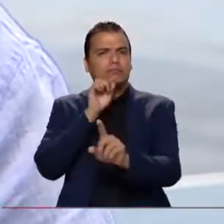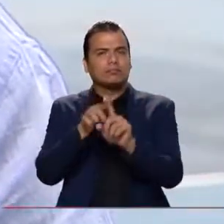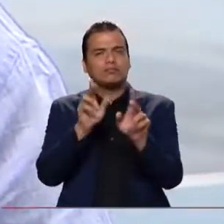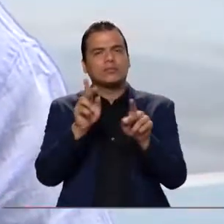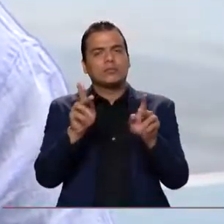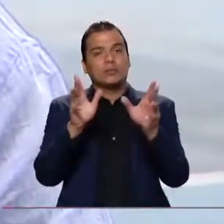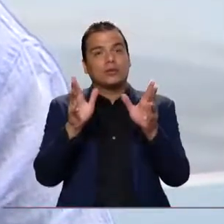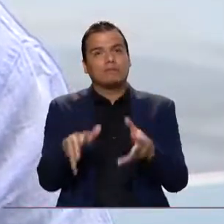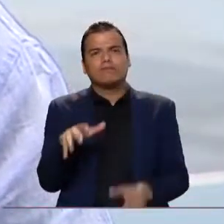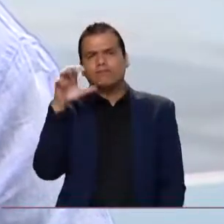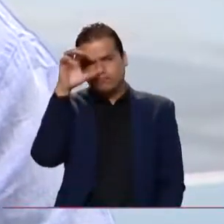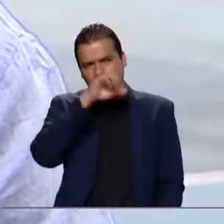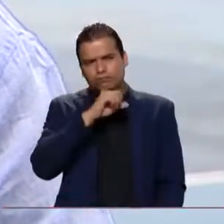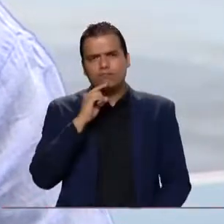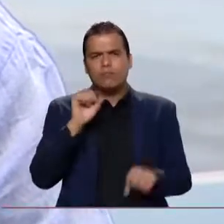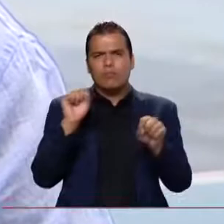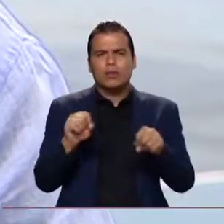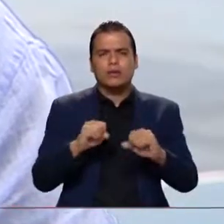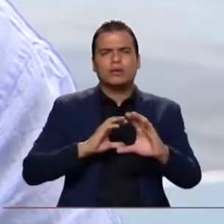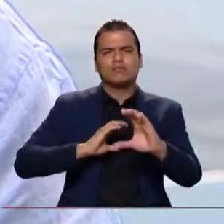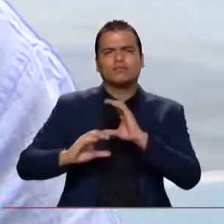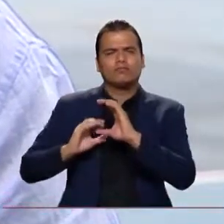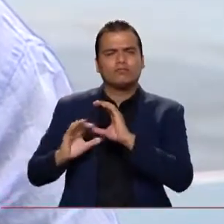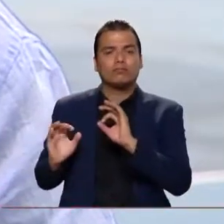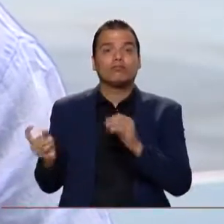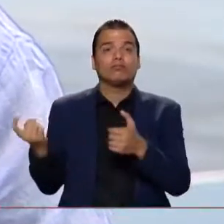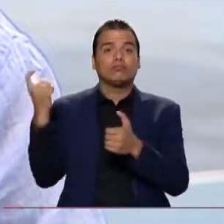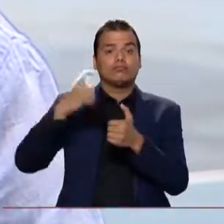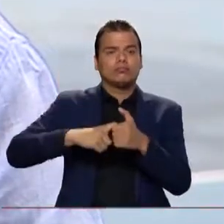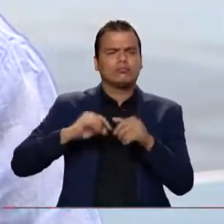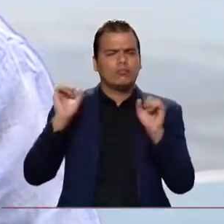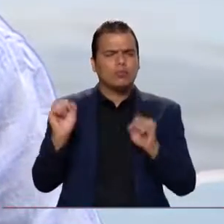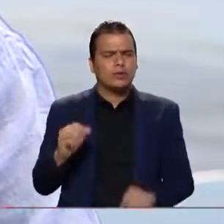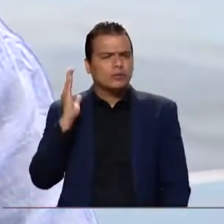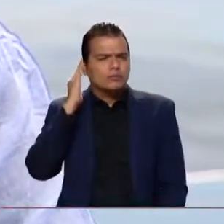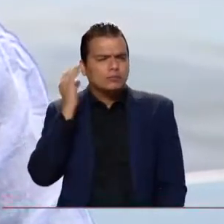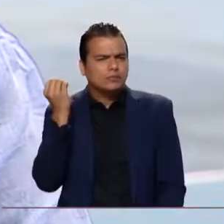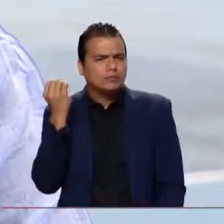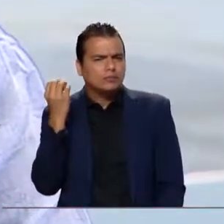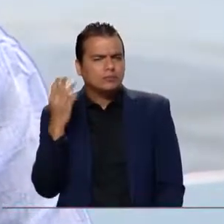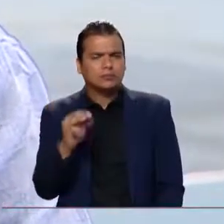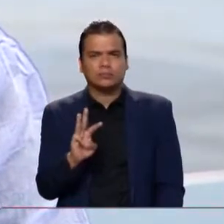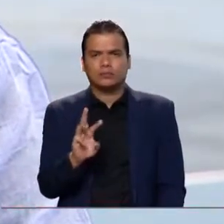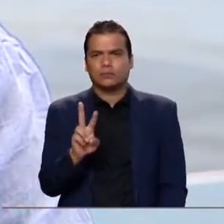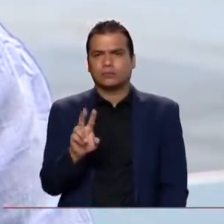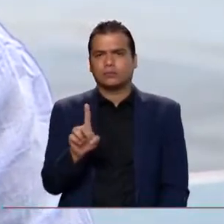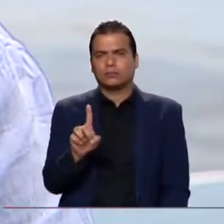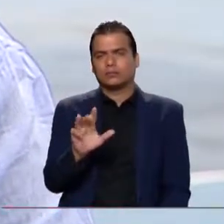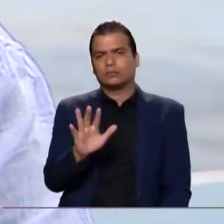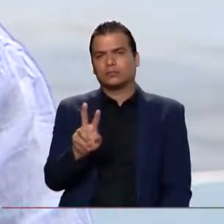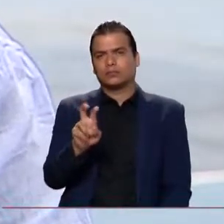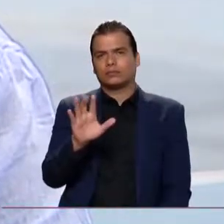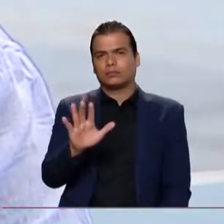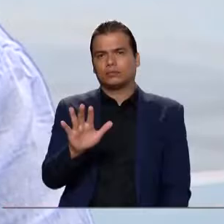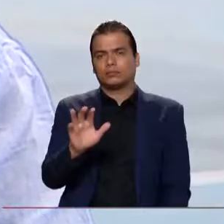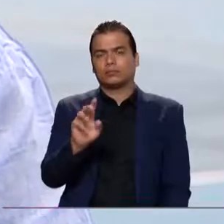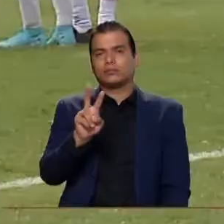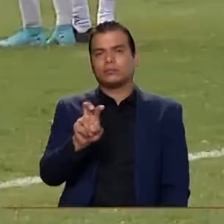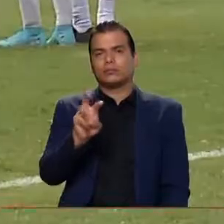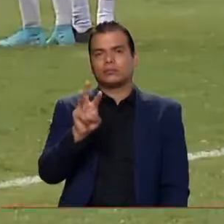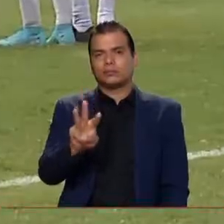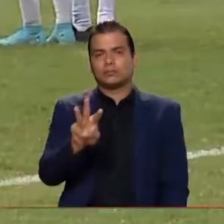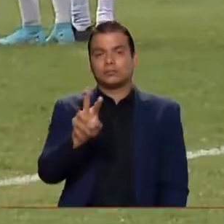tenga la comunicación también se pueden inscribir al teléfono 321 5 75 73